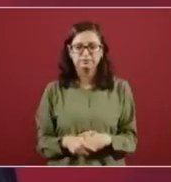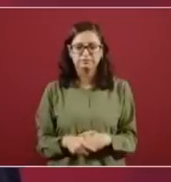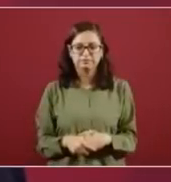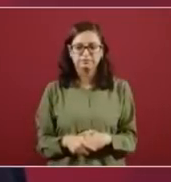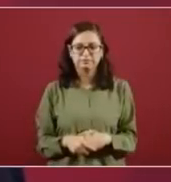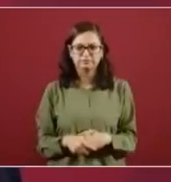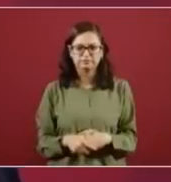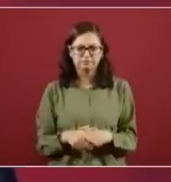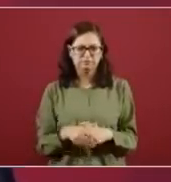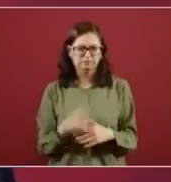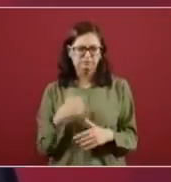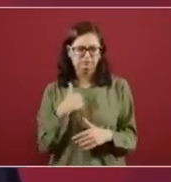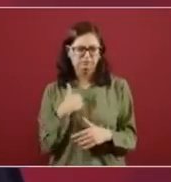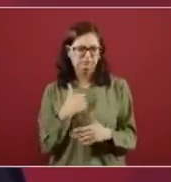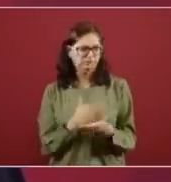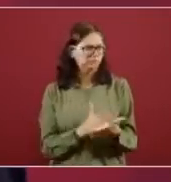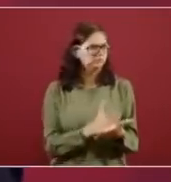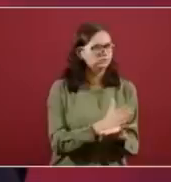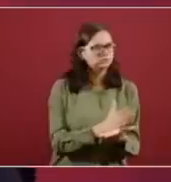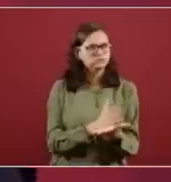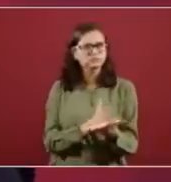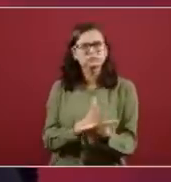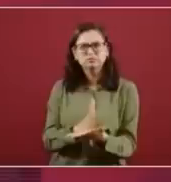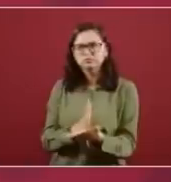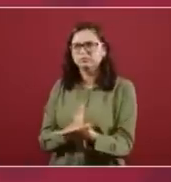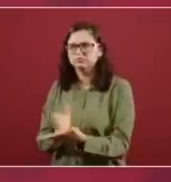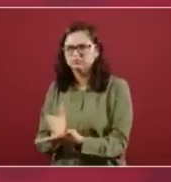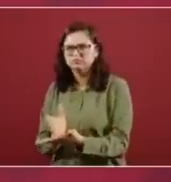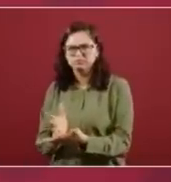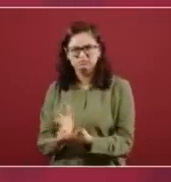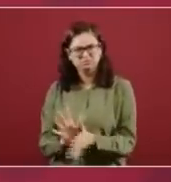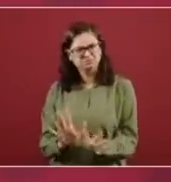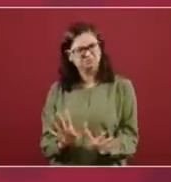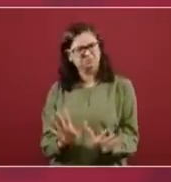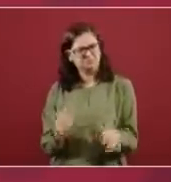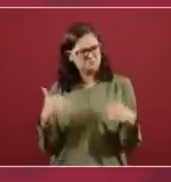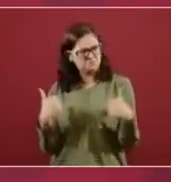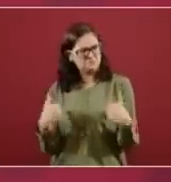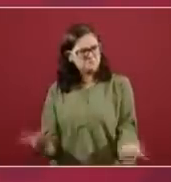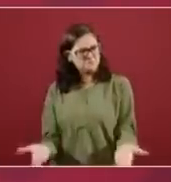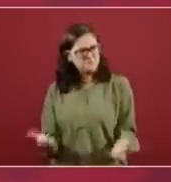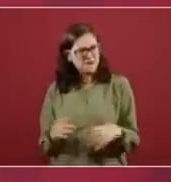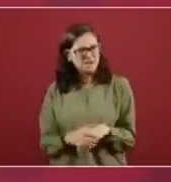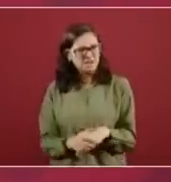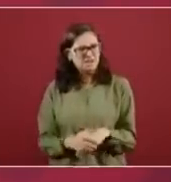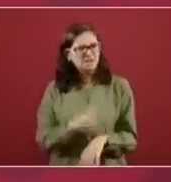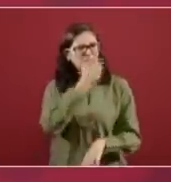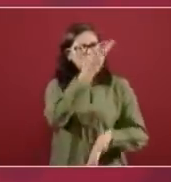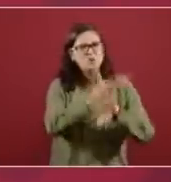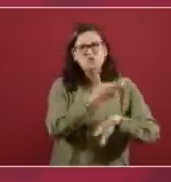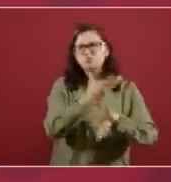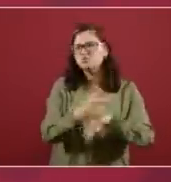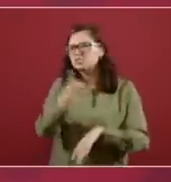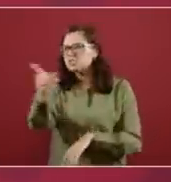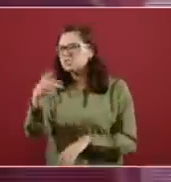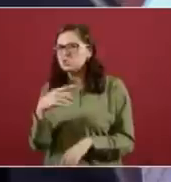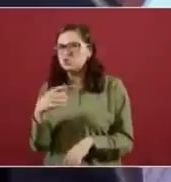para que meternos si hay una diferencia entre eeuu y china